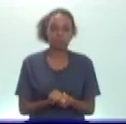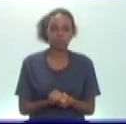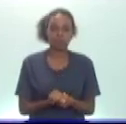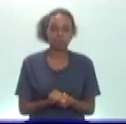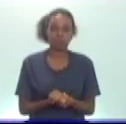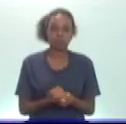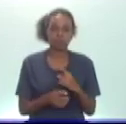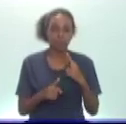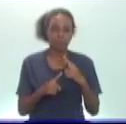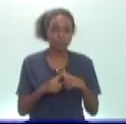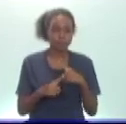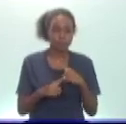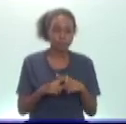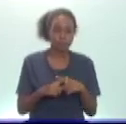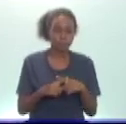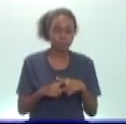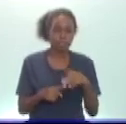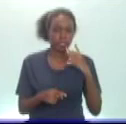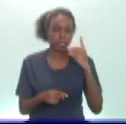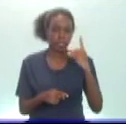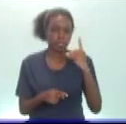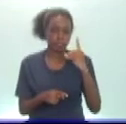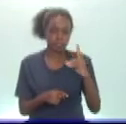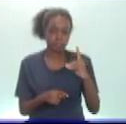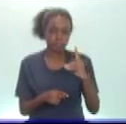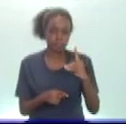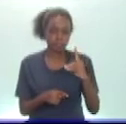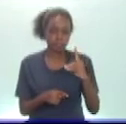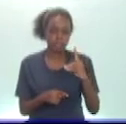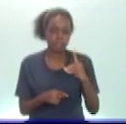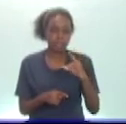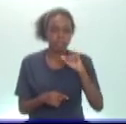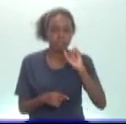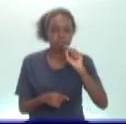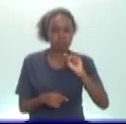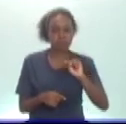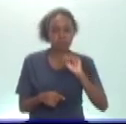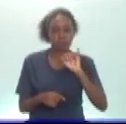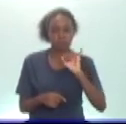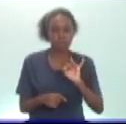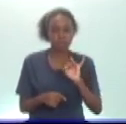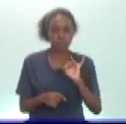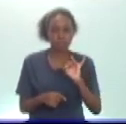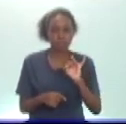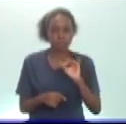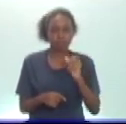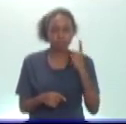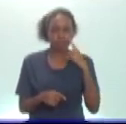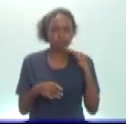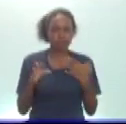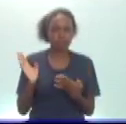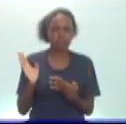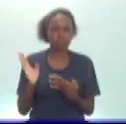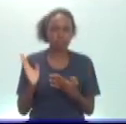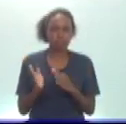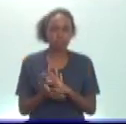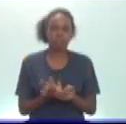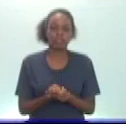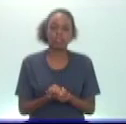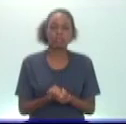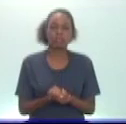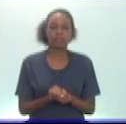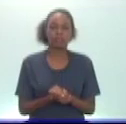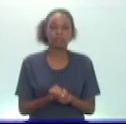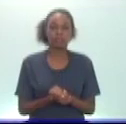Multiplicamos primero por las decenas del factor multiplicador. 6 por 7 es 42, sobrepaso adiciono 4, 6